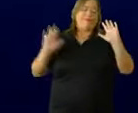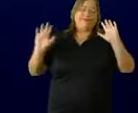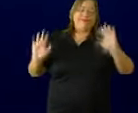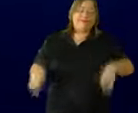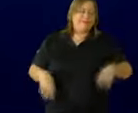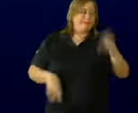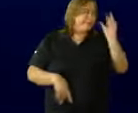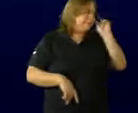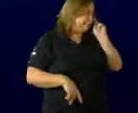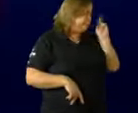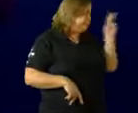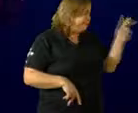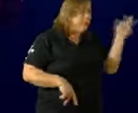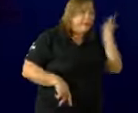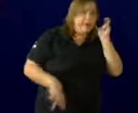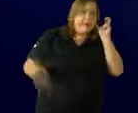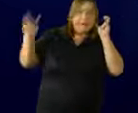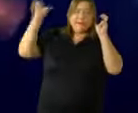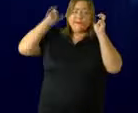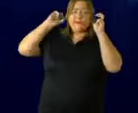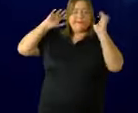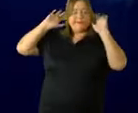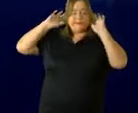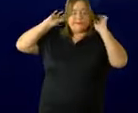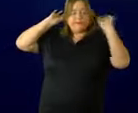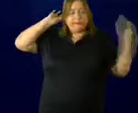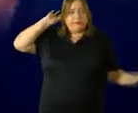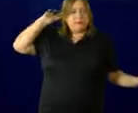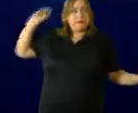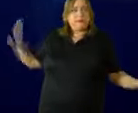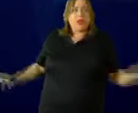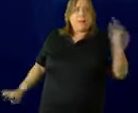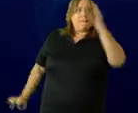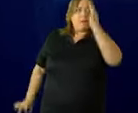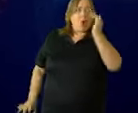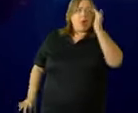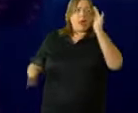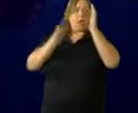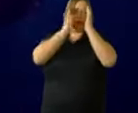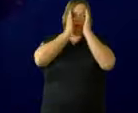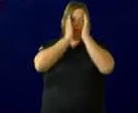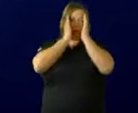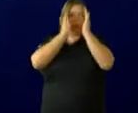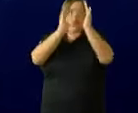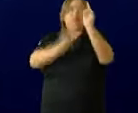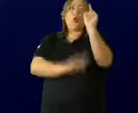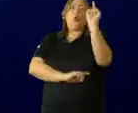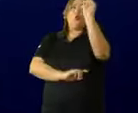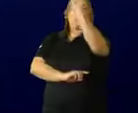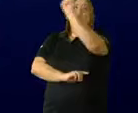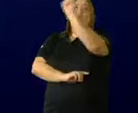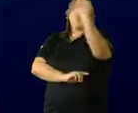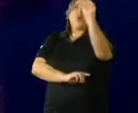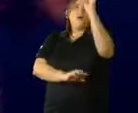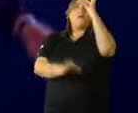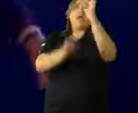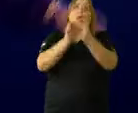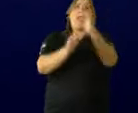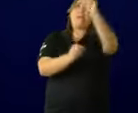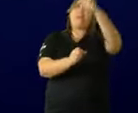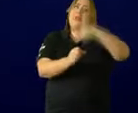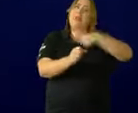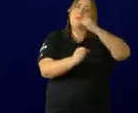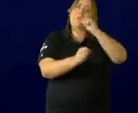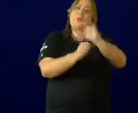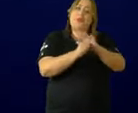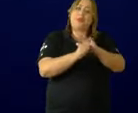esas cositas que el enemigo levanta, porque yo tengo un enfoque, yo tengo mi mirada puesta en el Señor. Él me ha prometido muchas cosas,